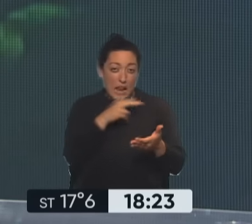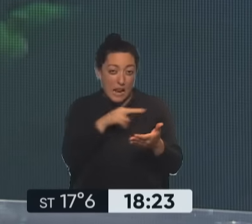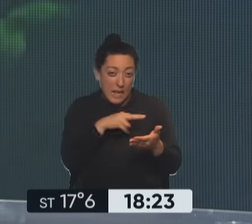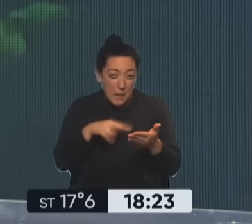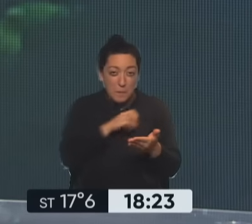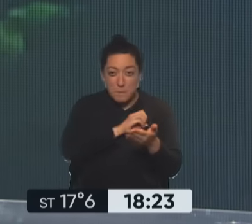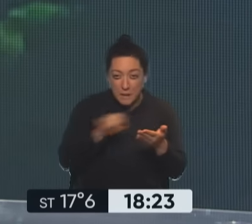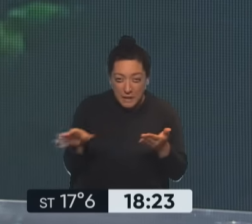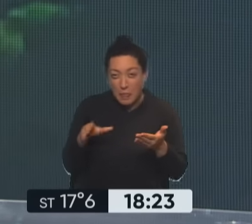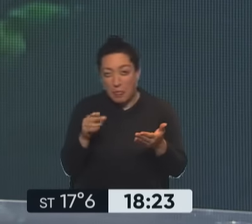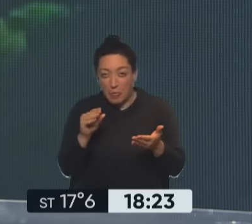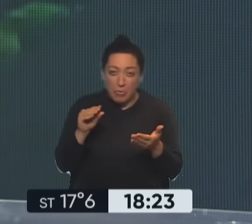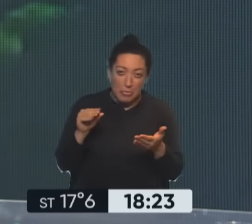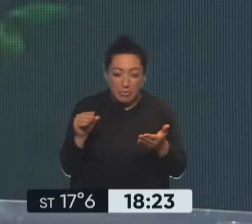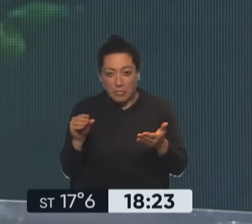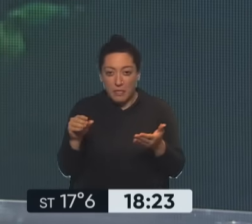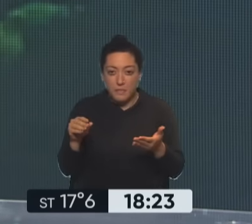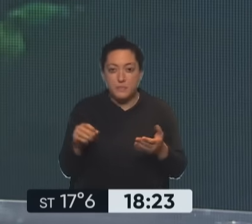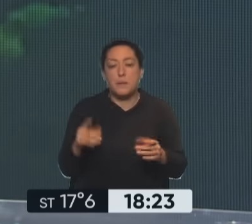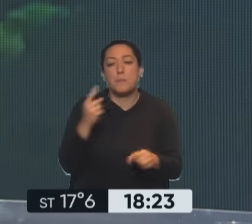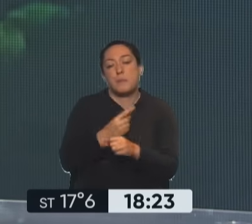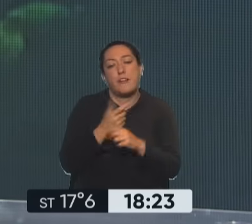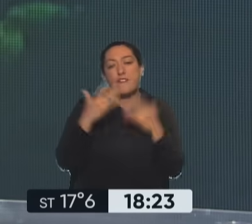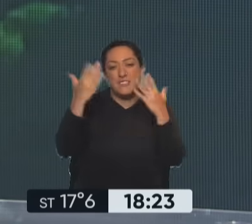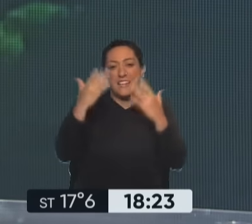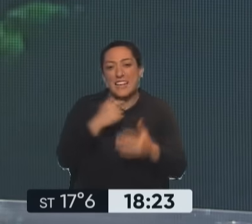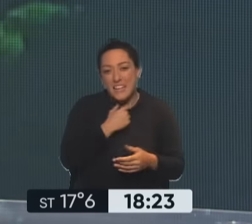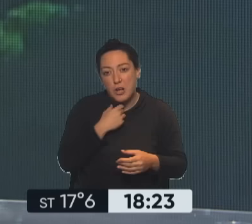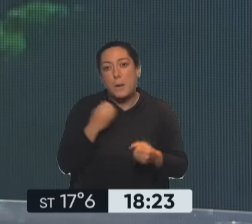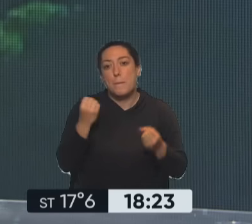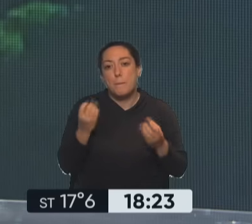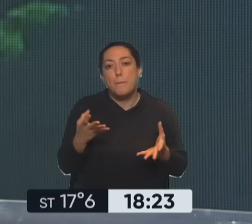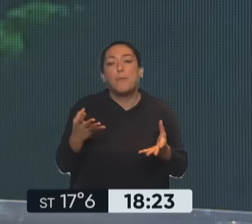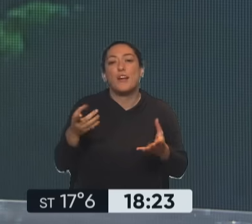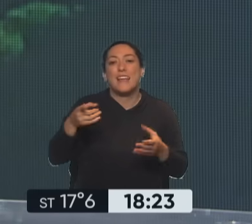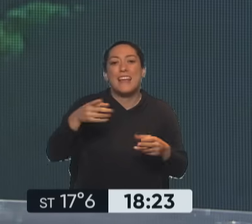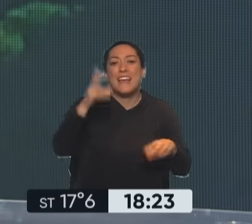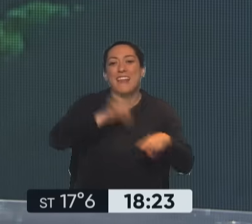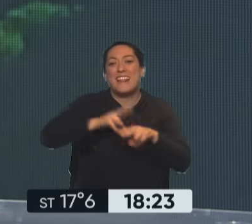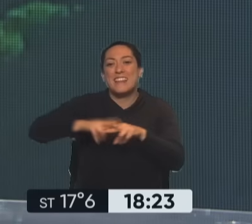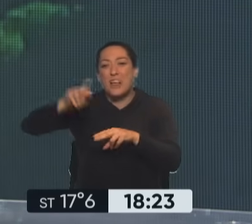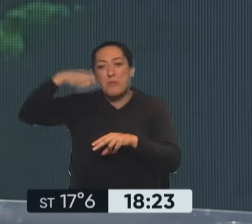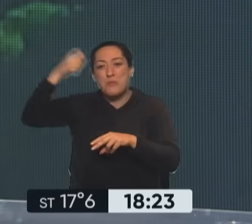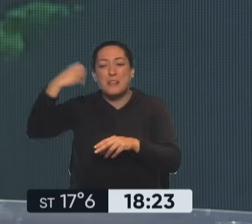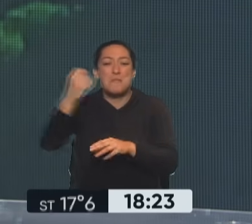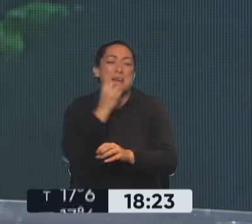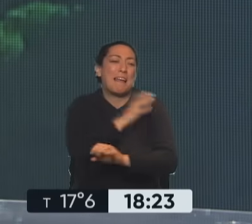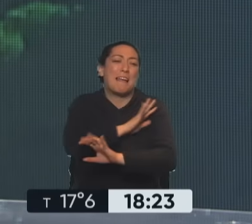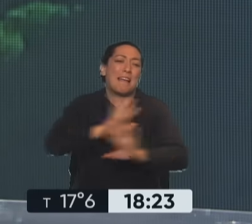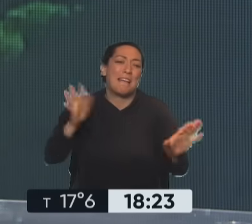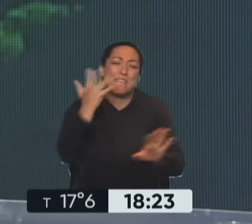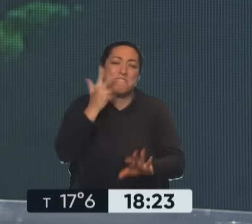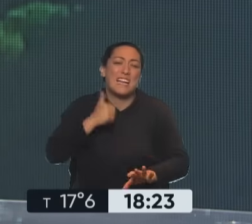balbuciantemente, ¿no? Digamos, igual antes de seguir, déjame que te felicite por el editado este que me pareció